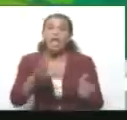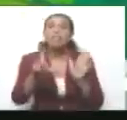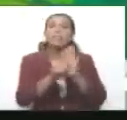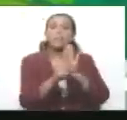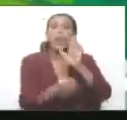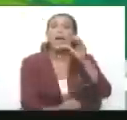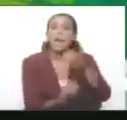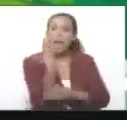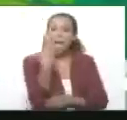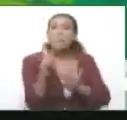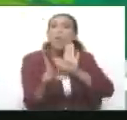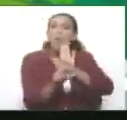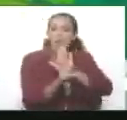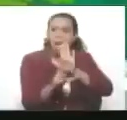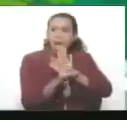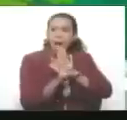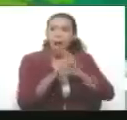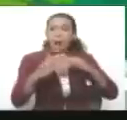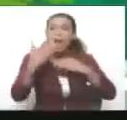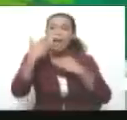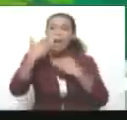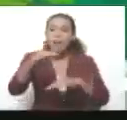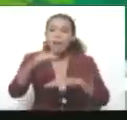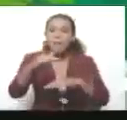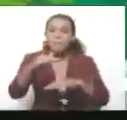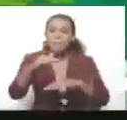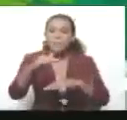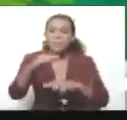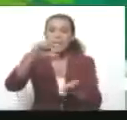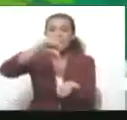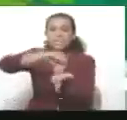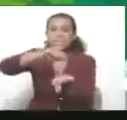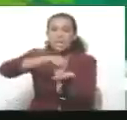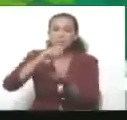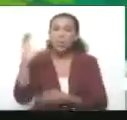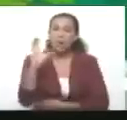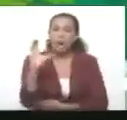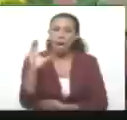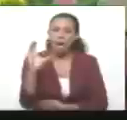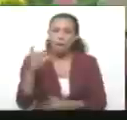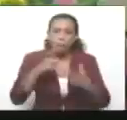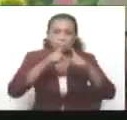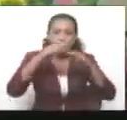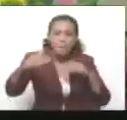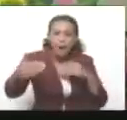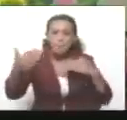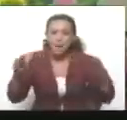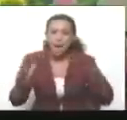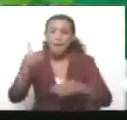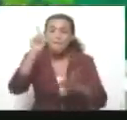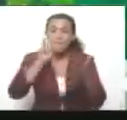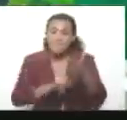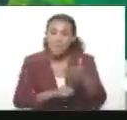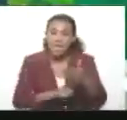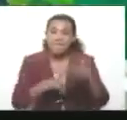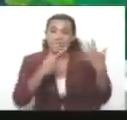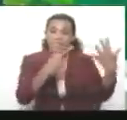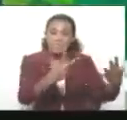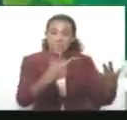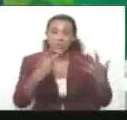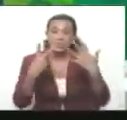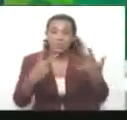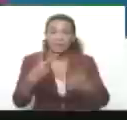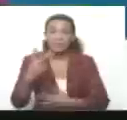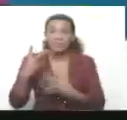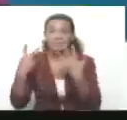creando ya los límites de la capitanía general de Venezuela mil setecientos setenta y siete